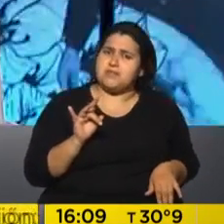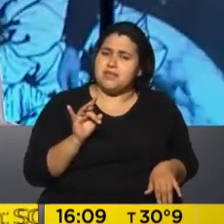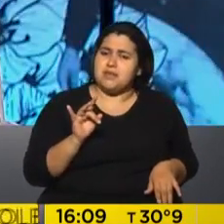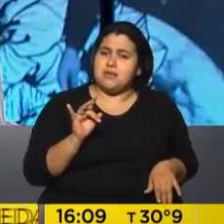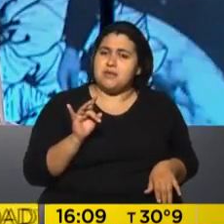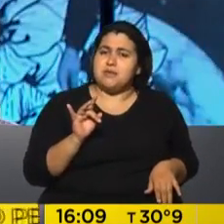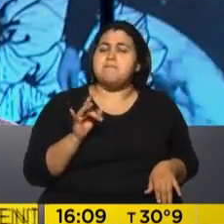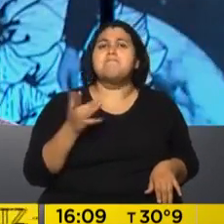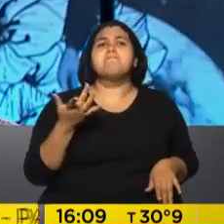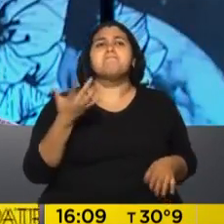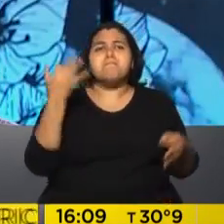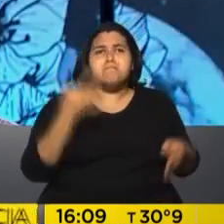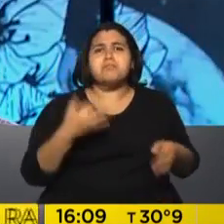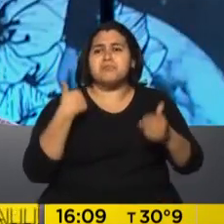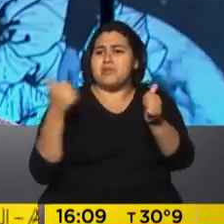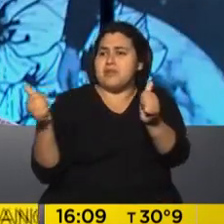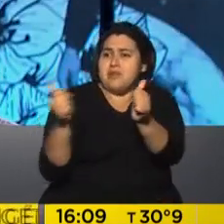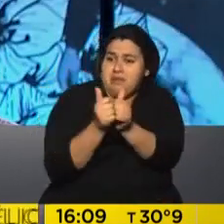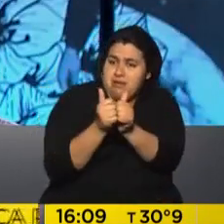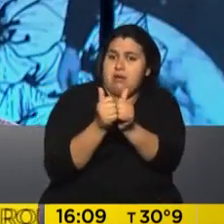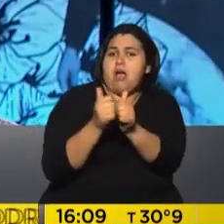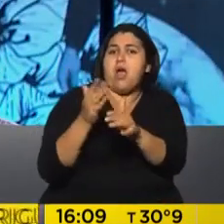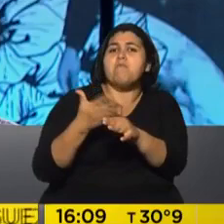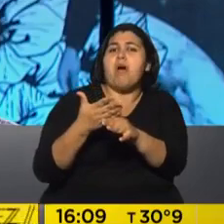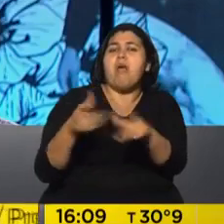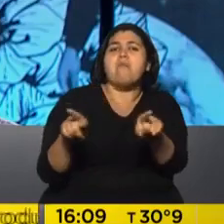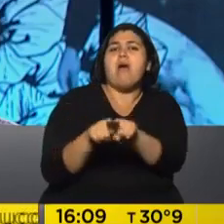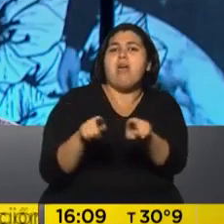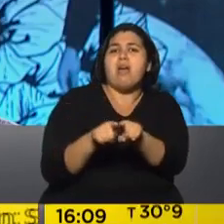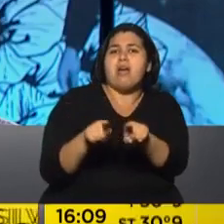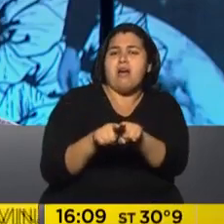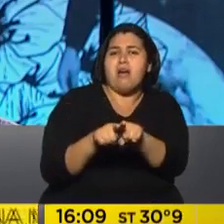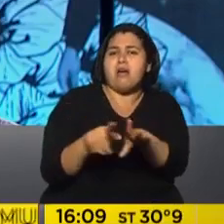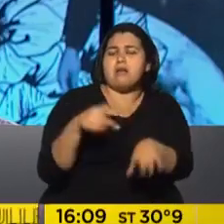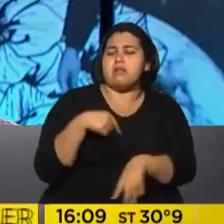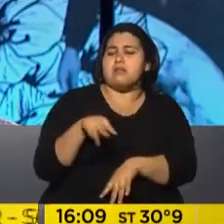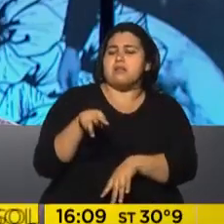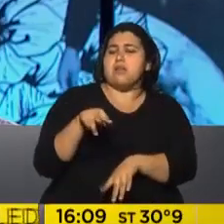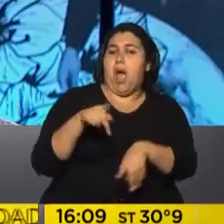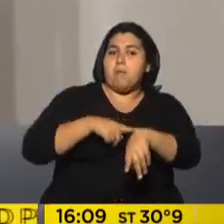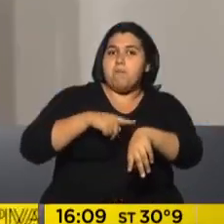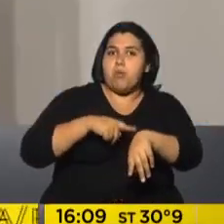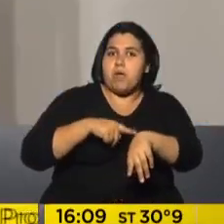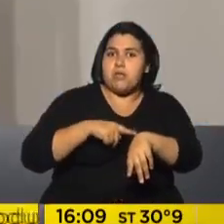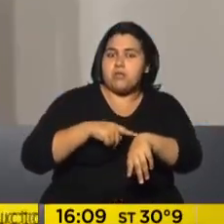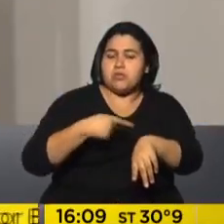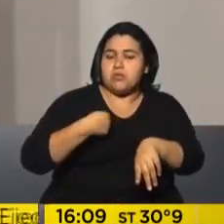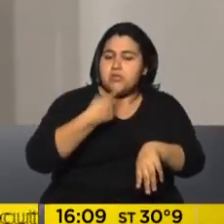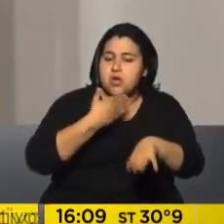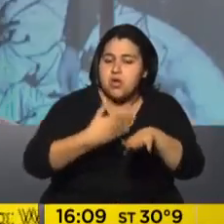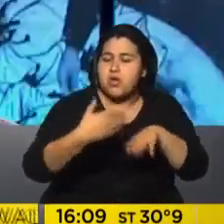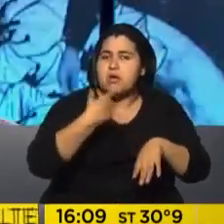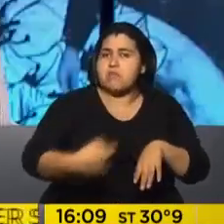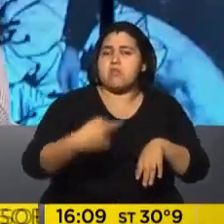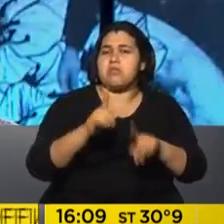Es muy difícil tener una relación de pareja donde uno pueda identificar al momento que está viviendo violencia de género. Lamentablemente